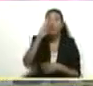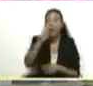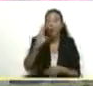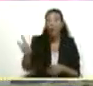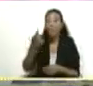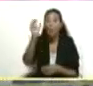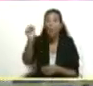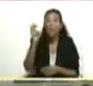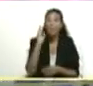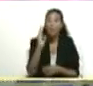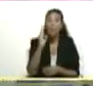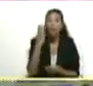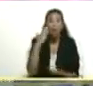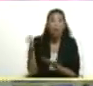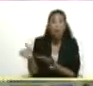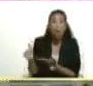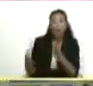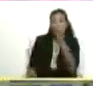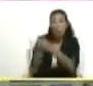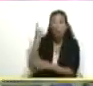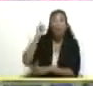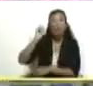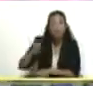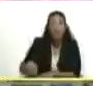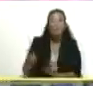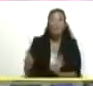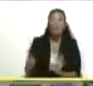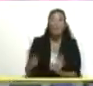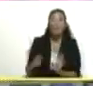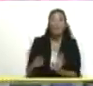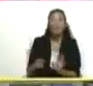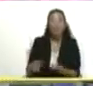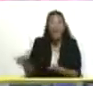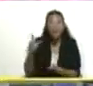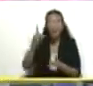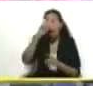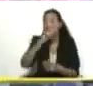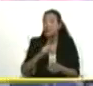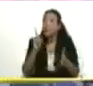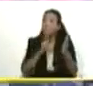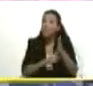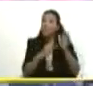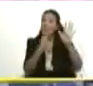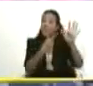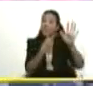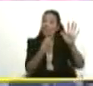gran movimiento cultural Aquiles Nazoa, lanzado por el PRB Ruptura en los años 70.